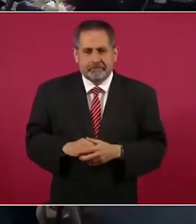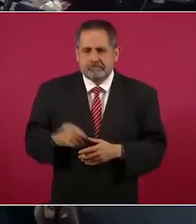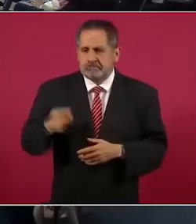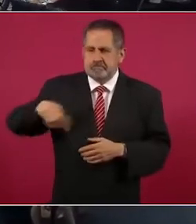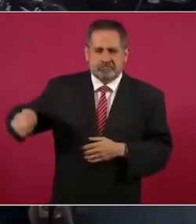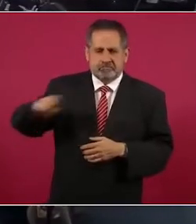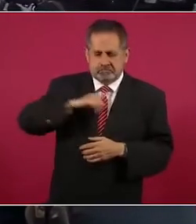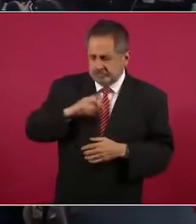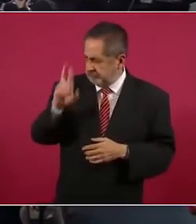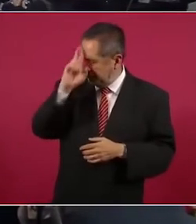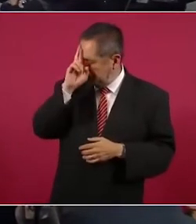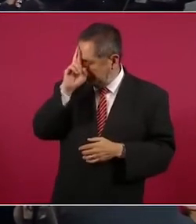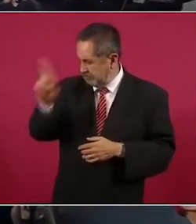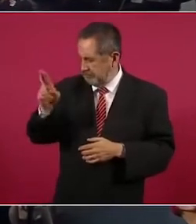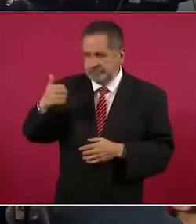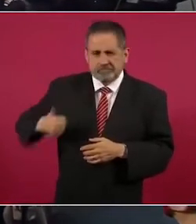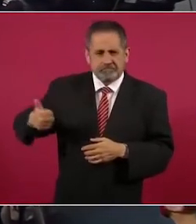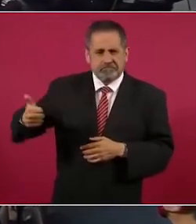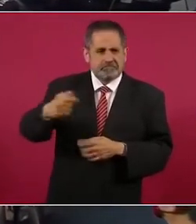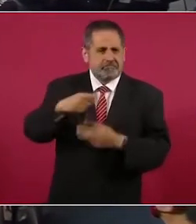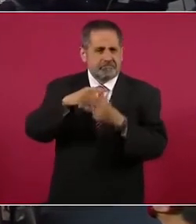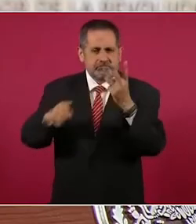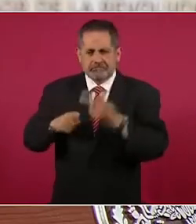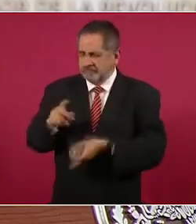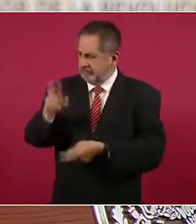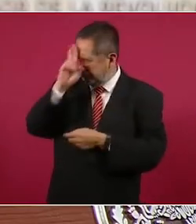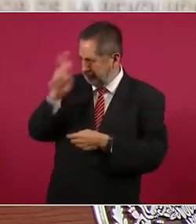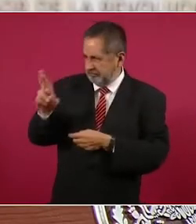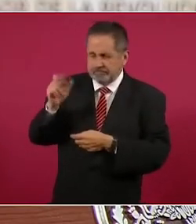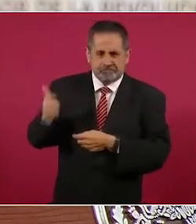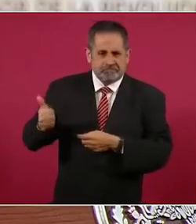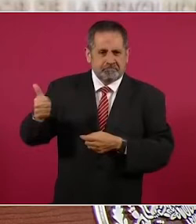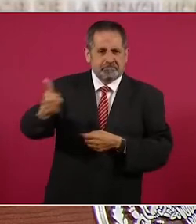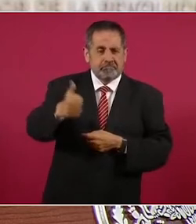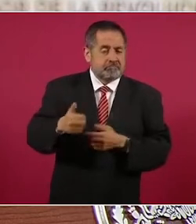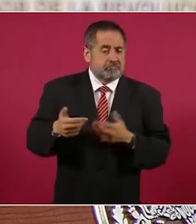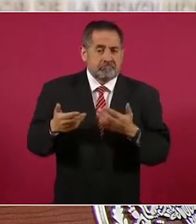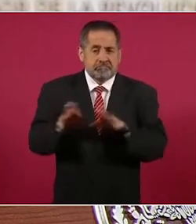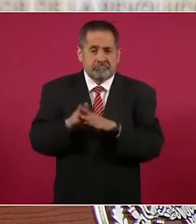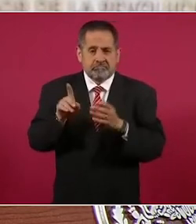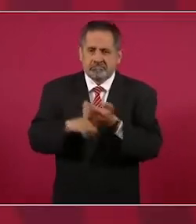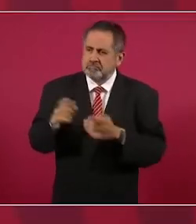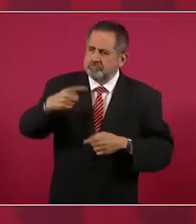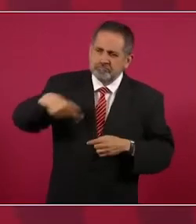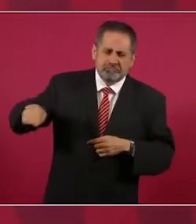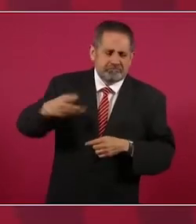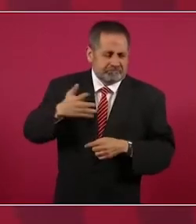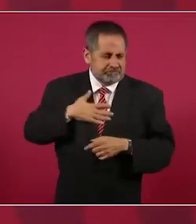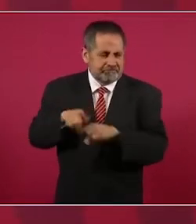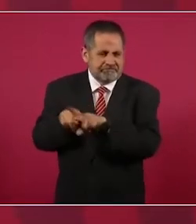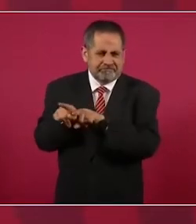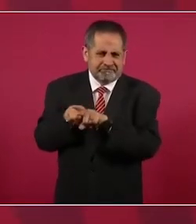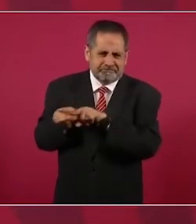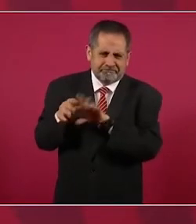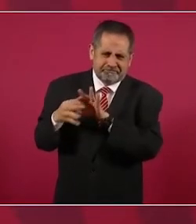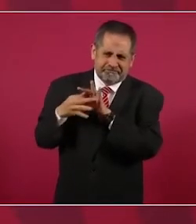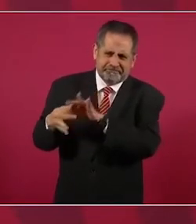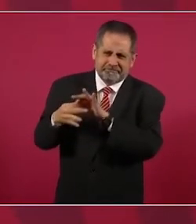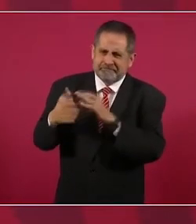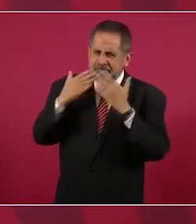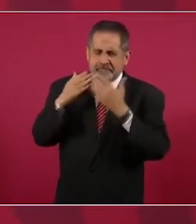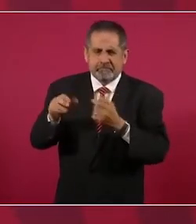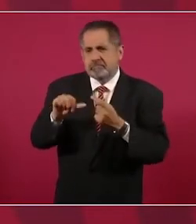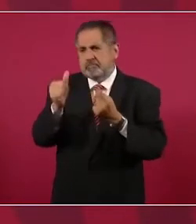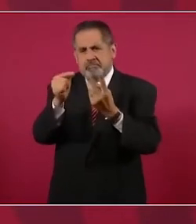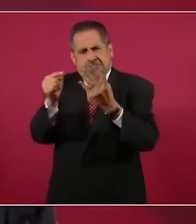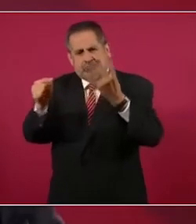respeto mucho a los tres, son como mis hermanos. Y